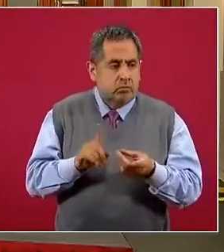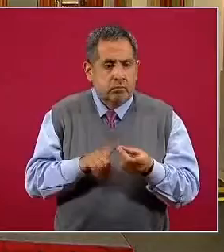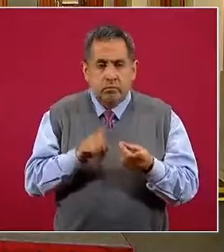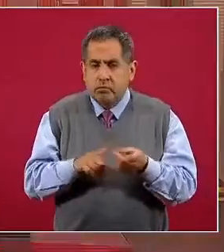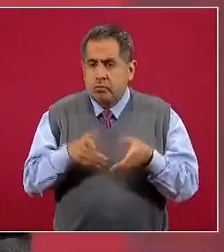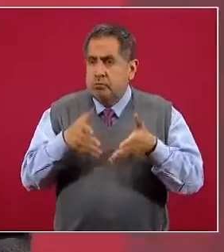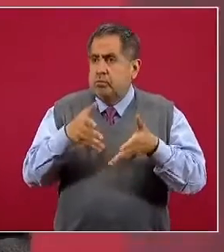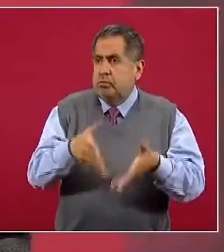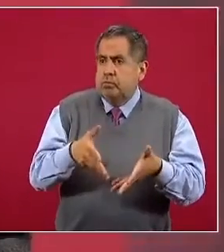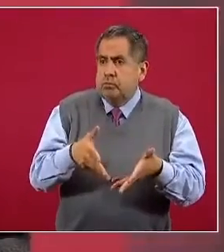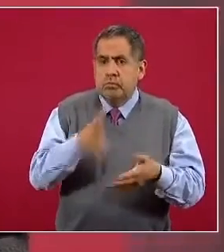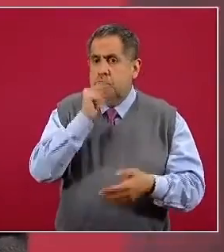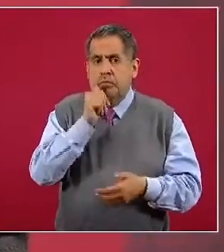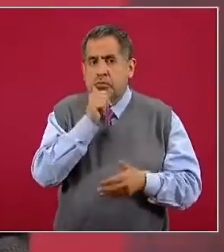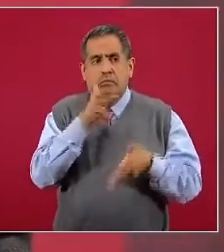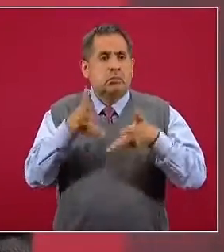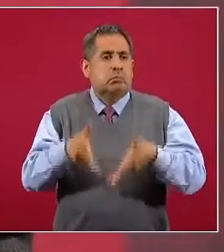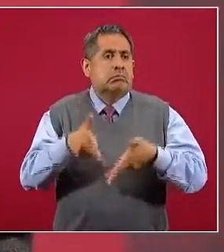tipo de